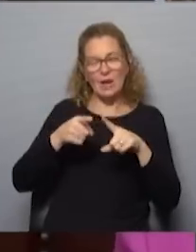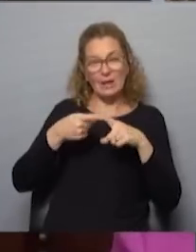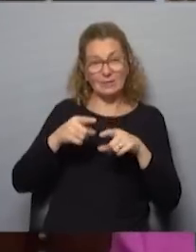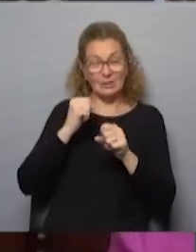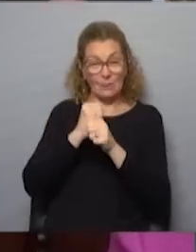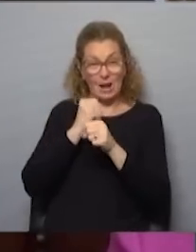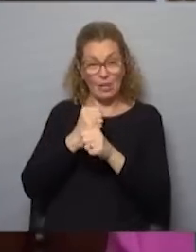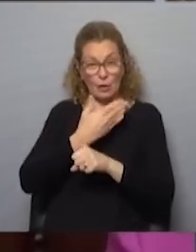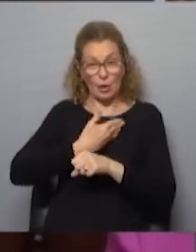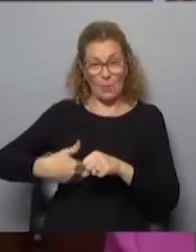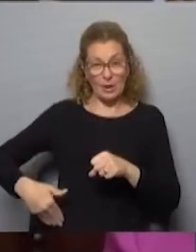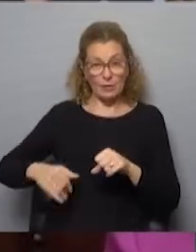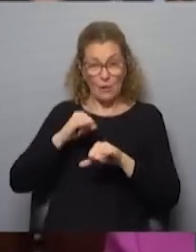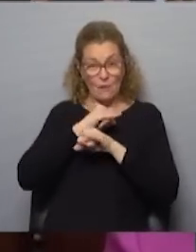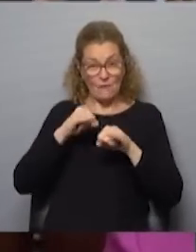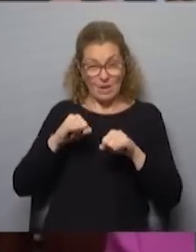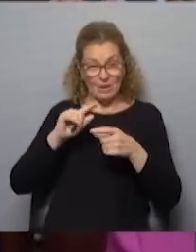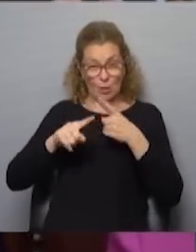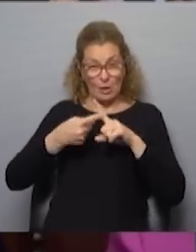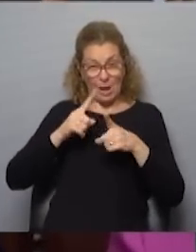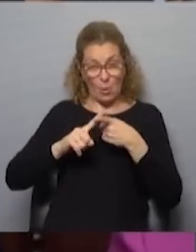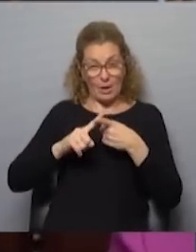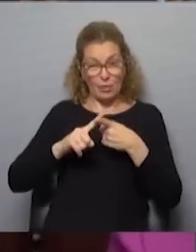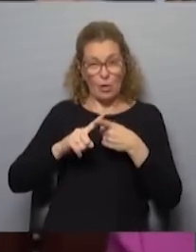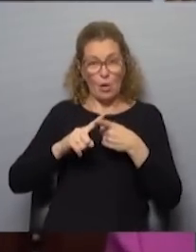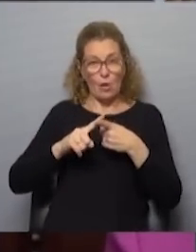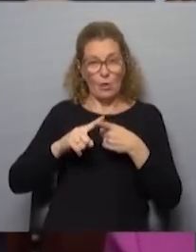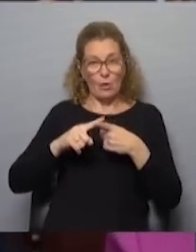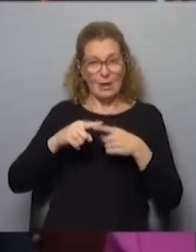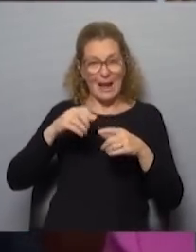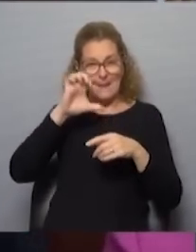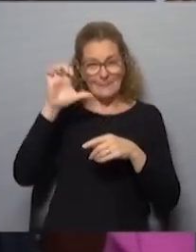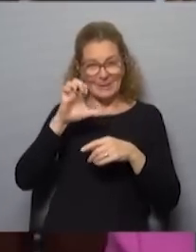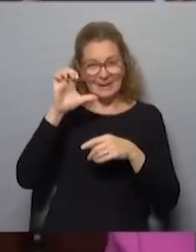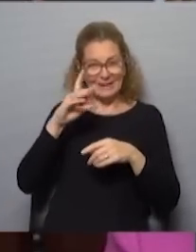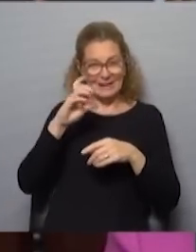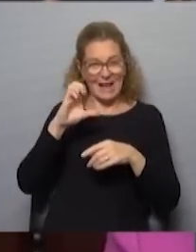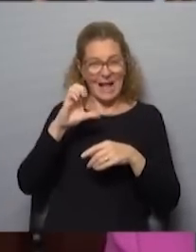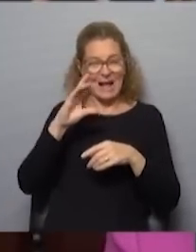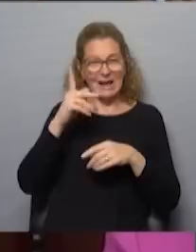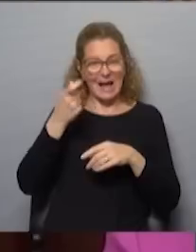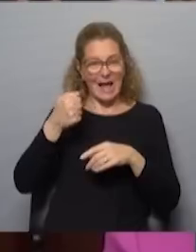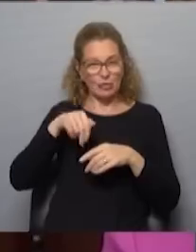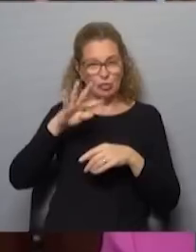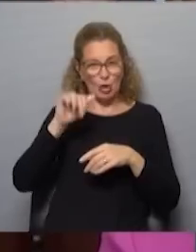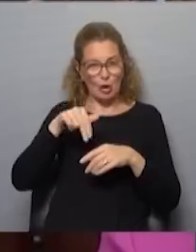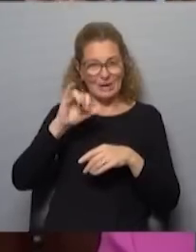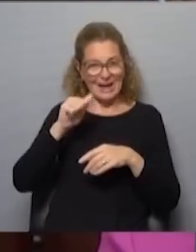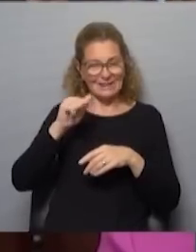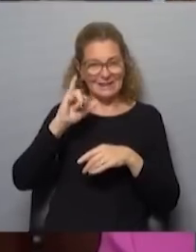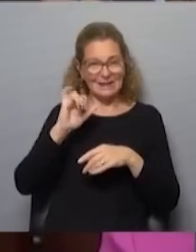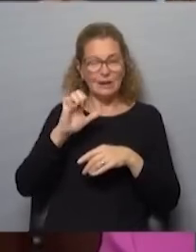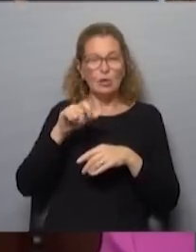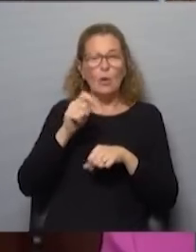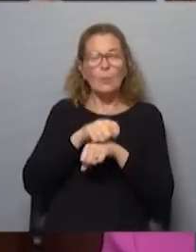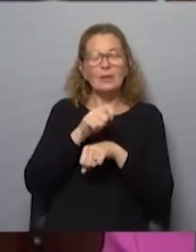cerró un acuerdo con kato en nati que no sólo desiste del juicio sino que además se